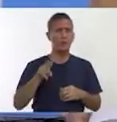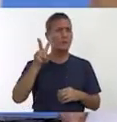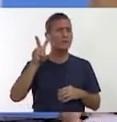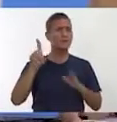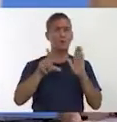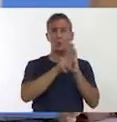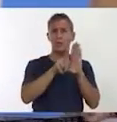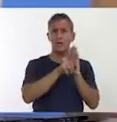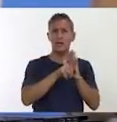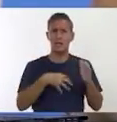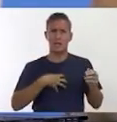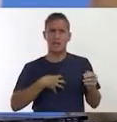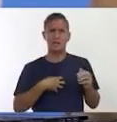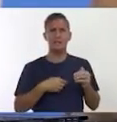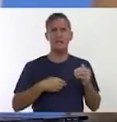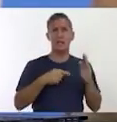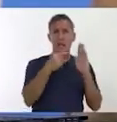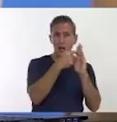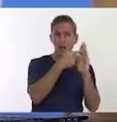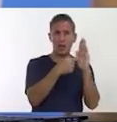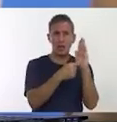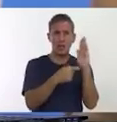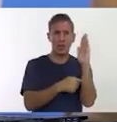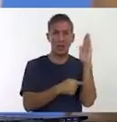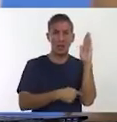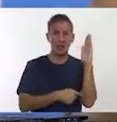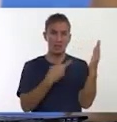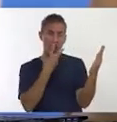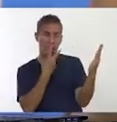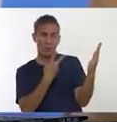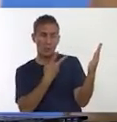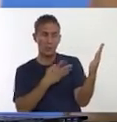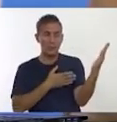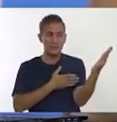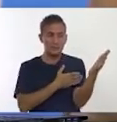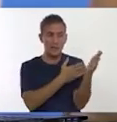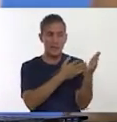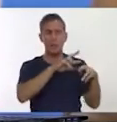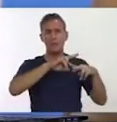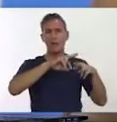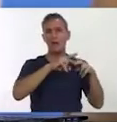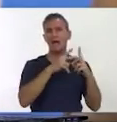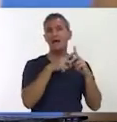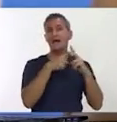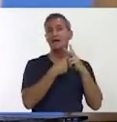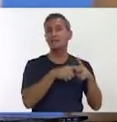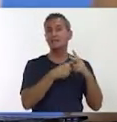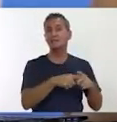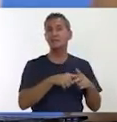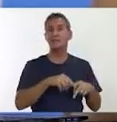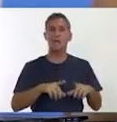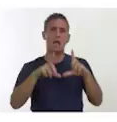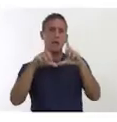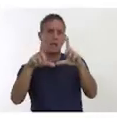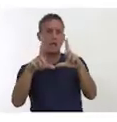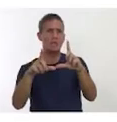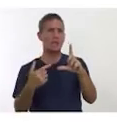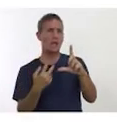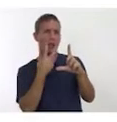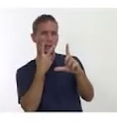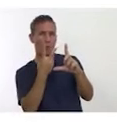ley tienen pasos con los cuales debemos seguir para resolverlo y en ellos en la diapo los podemos